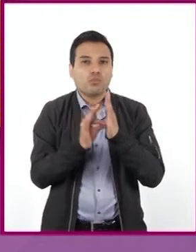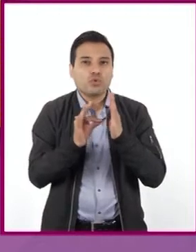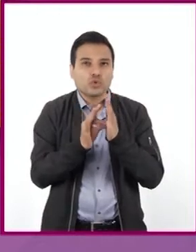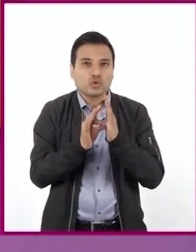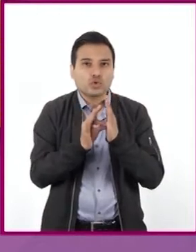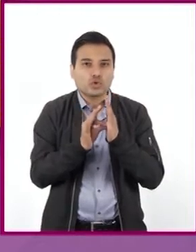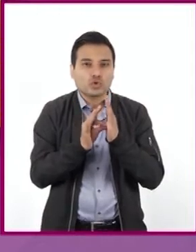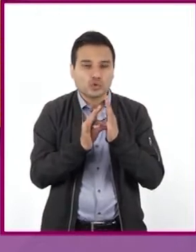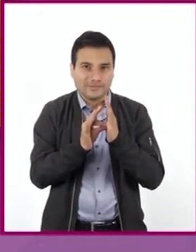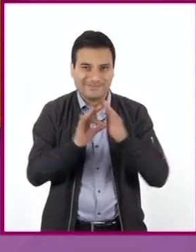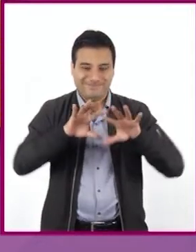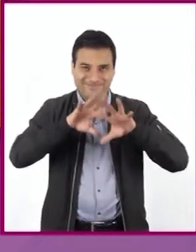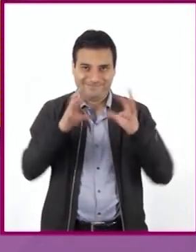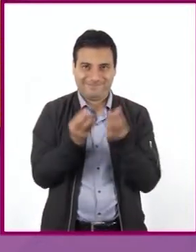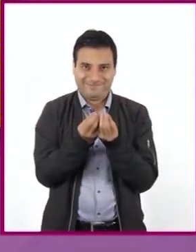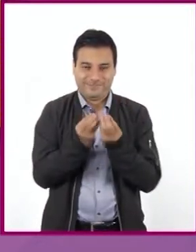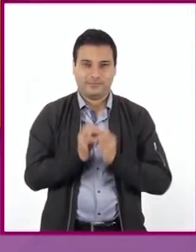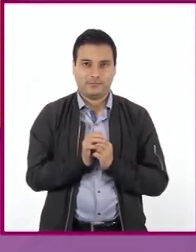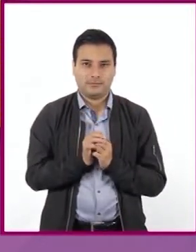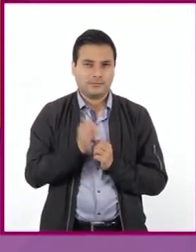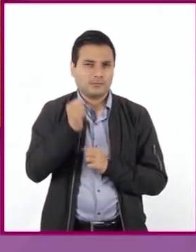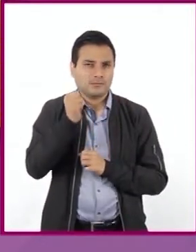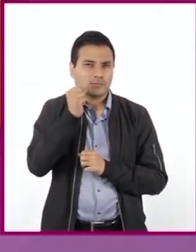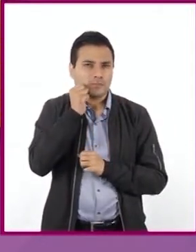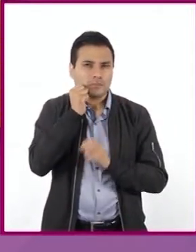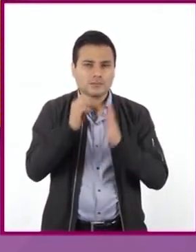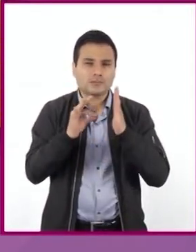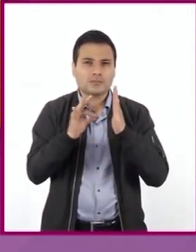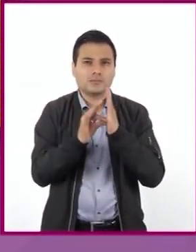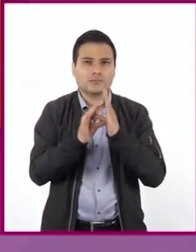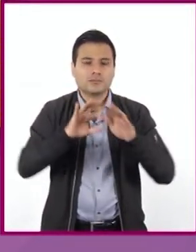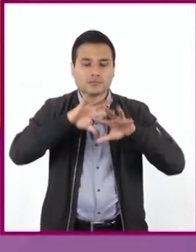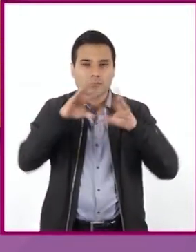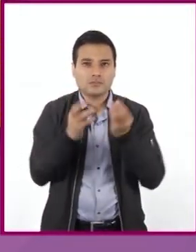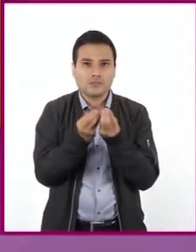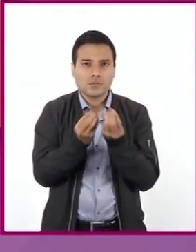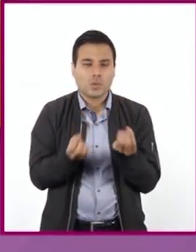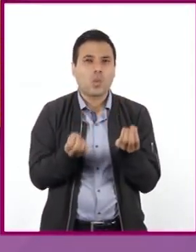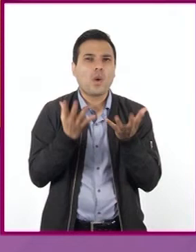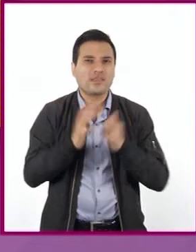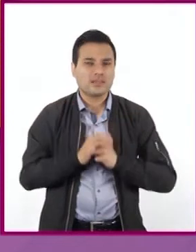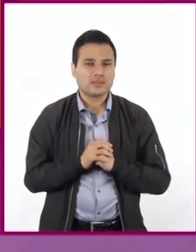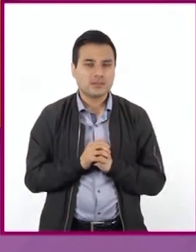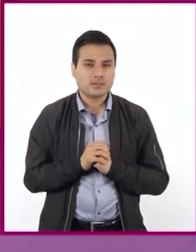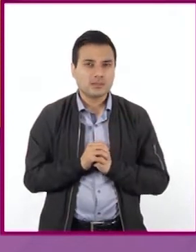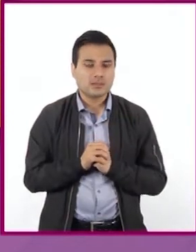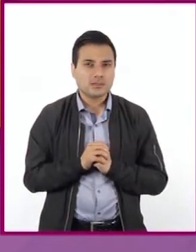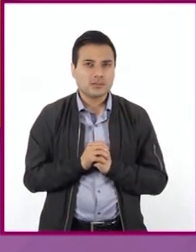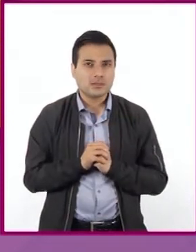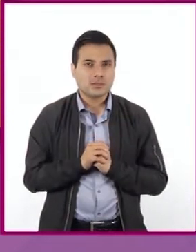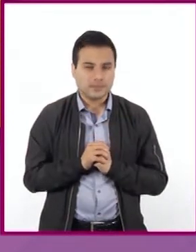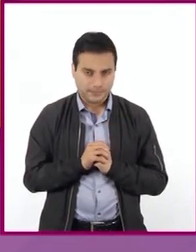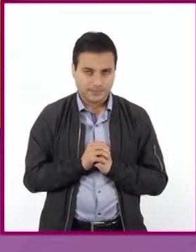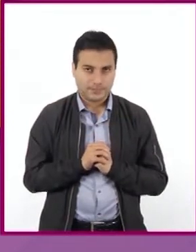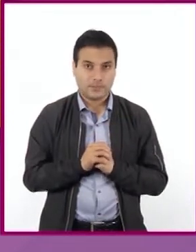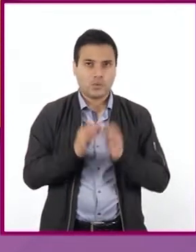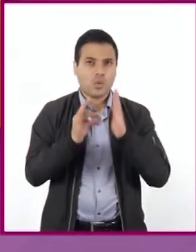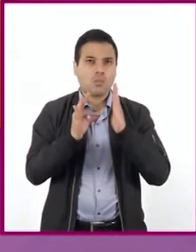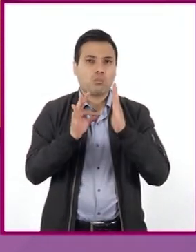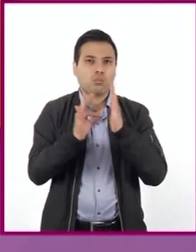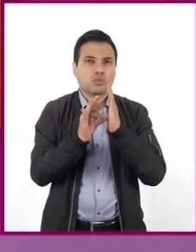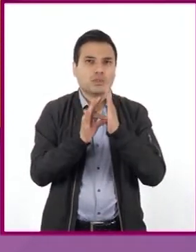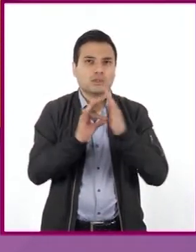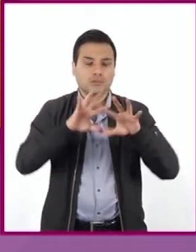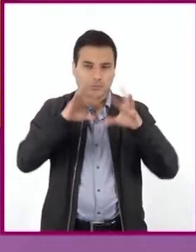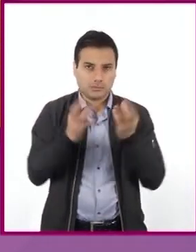prueba Stephanie. ¿Cuántos puntos obtuvo de preguntas con respuesta correcta? ¿Cuántos puntos obtuvo